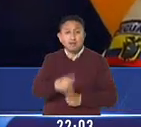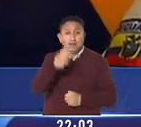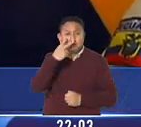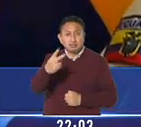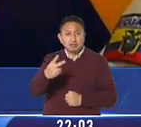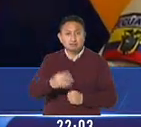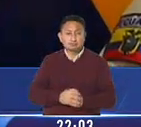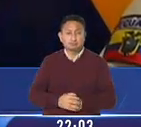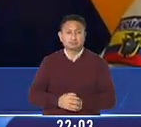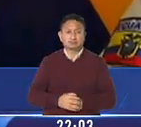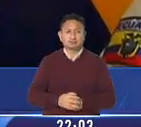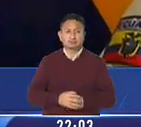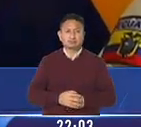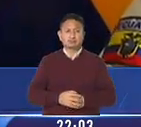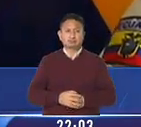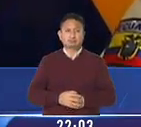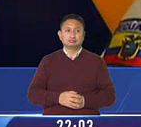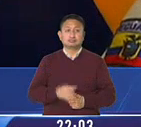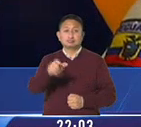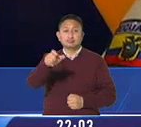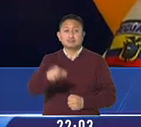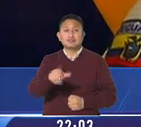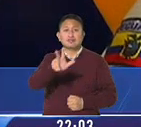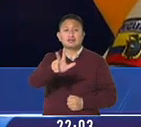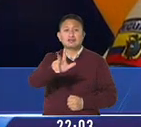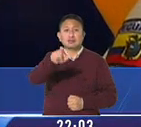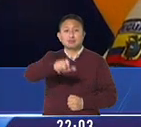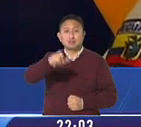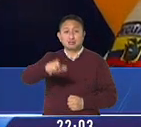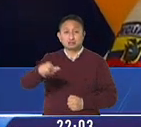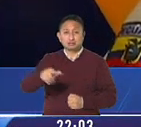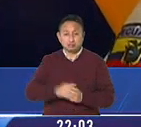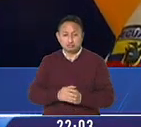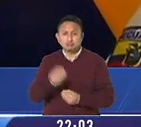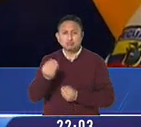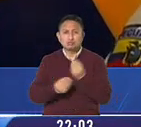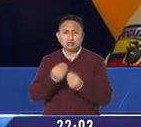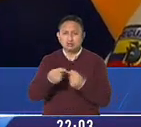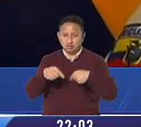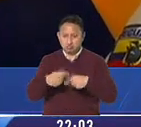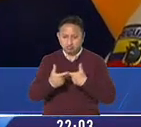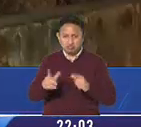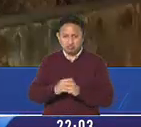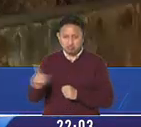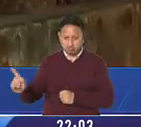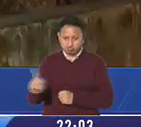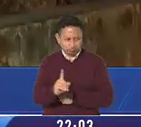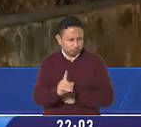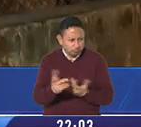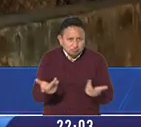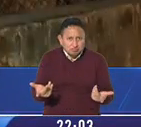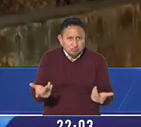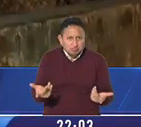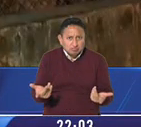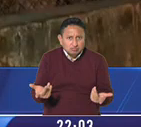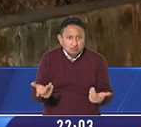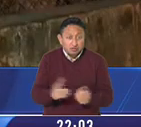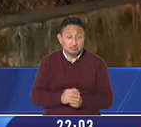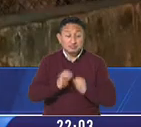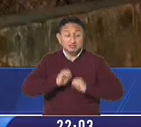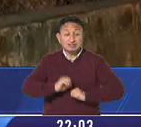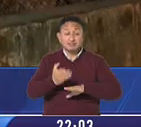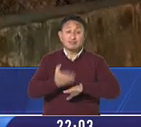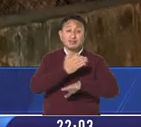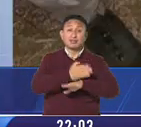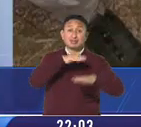percata que se trataban de tres PPLs. ¿Qué hacían los señores PPLs en el lugar? Indudablemente salieron de la